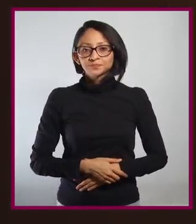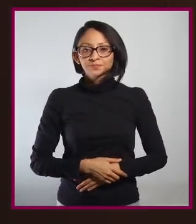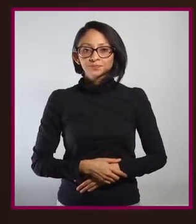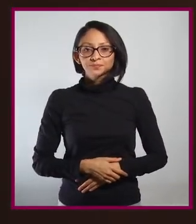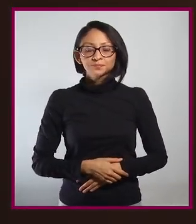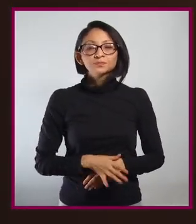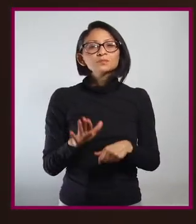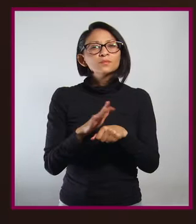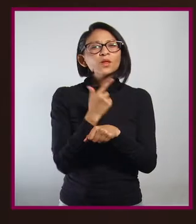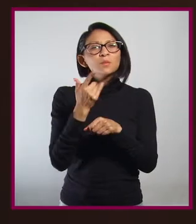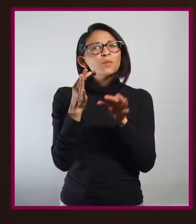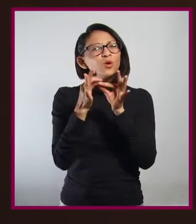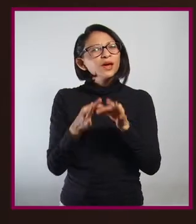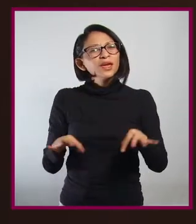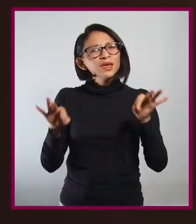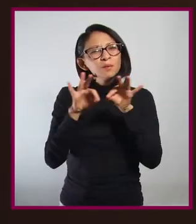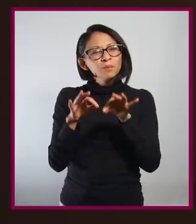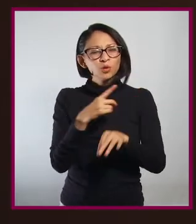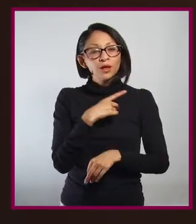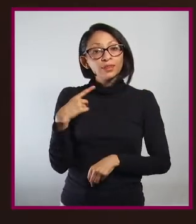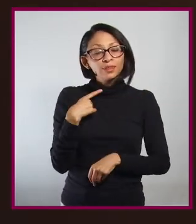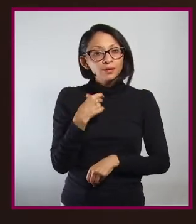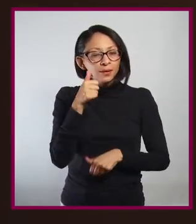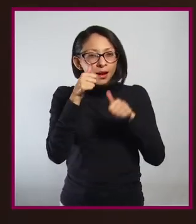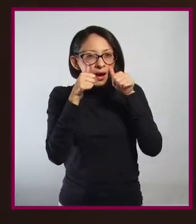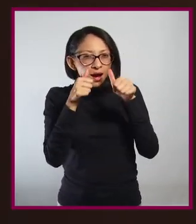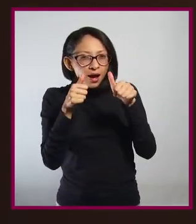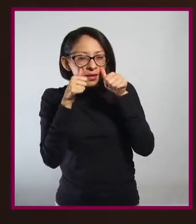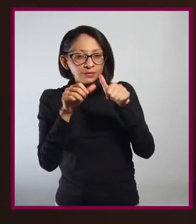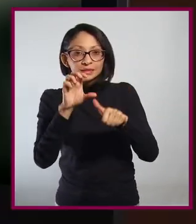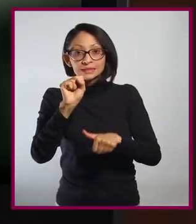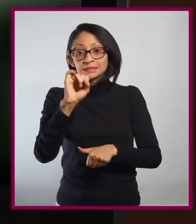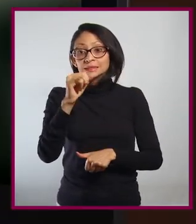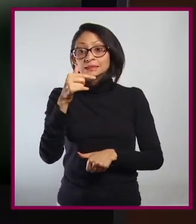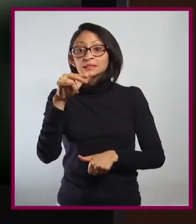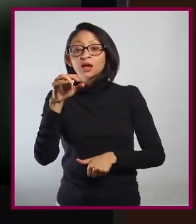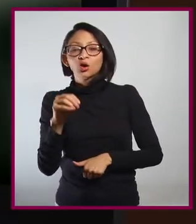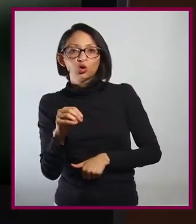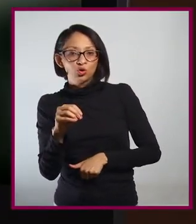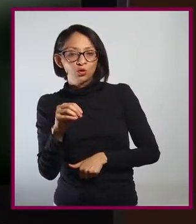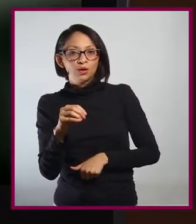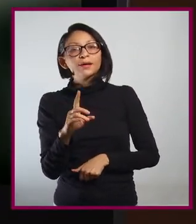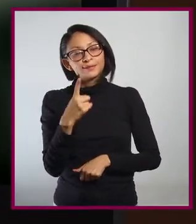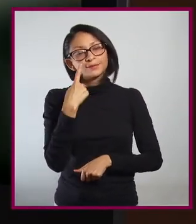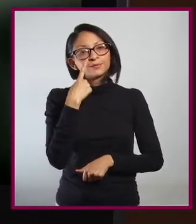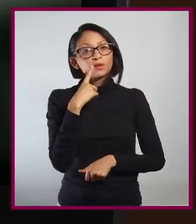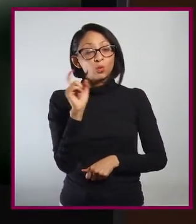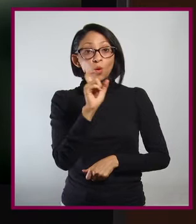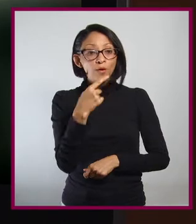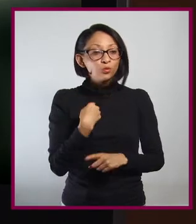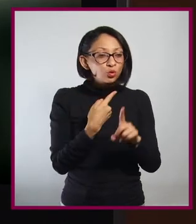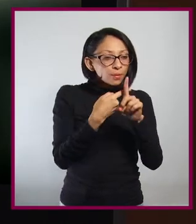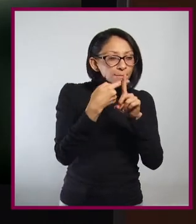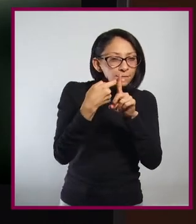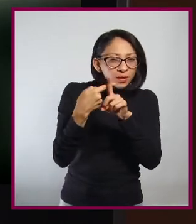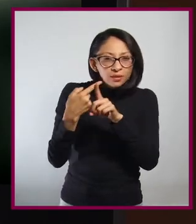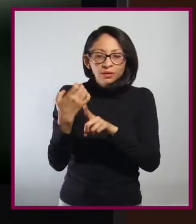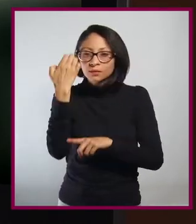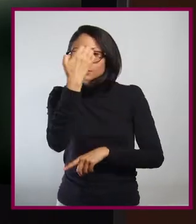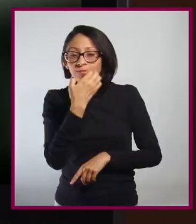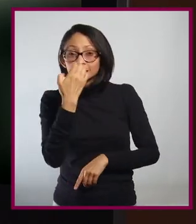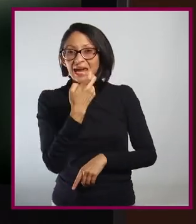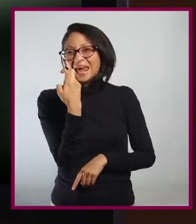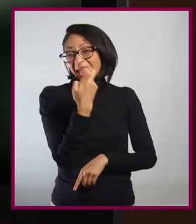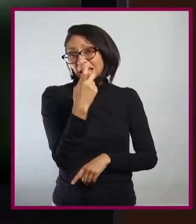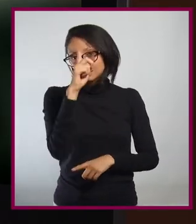¿por qué es importante en la medicina poder medir cualquier signo? La medición de los signos es la parte objetiva